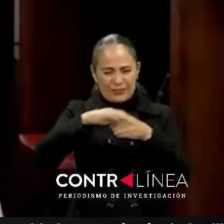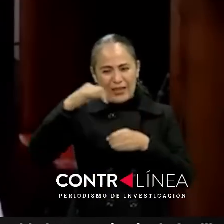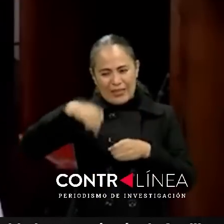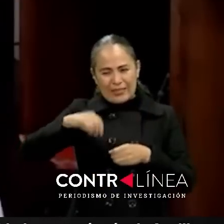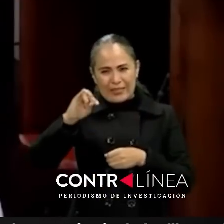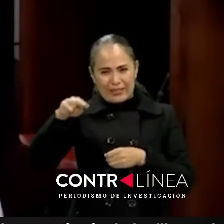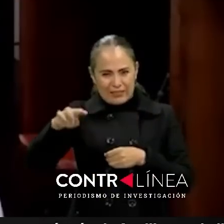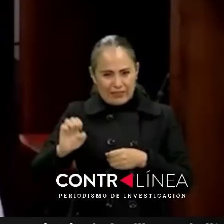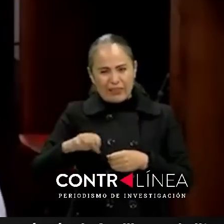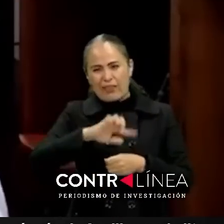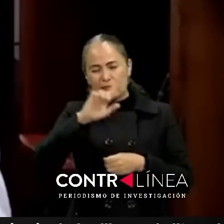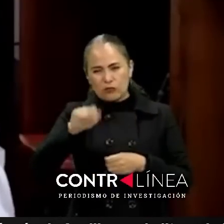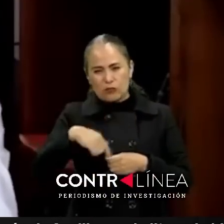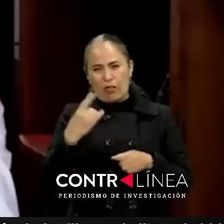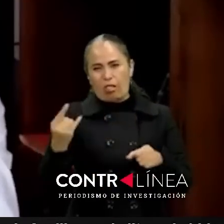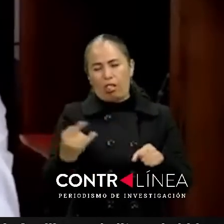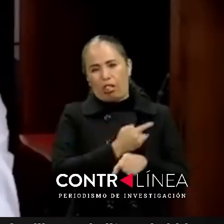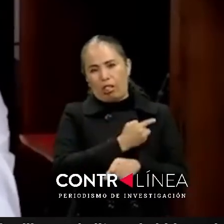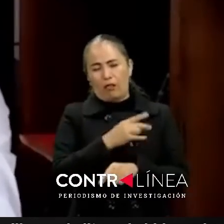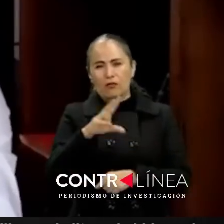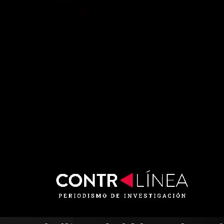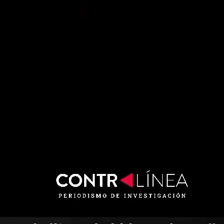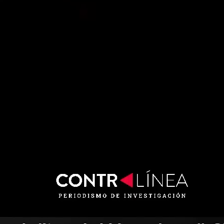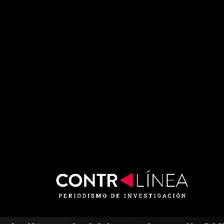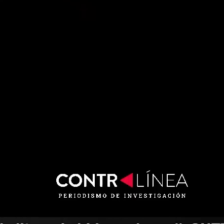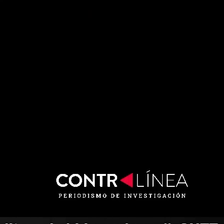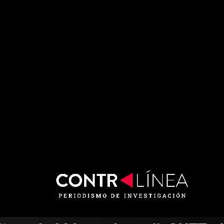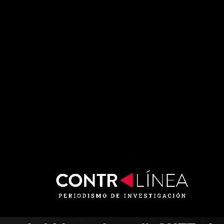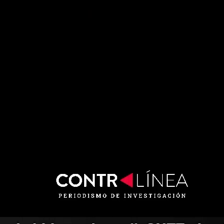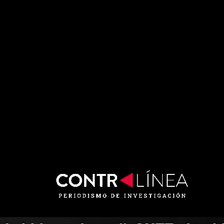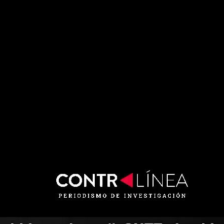está dispuesto a traicionar. Gracias, Presidenta.